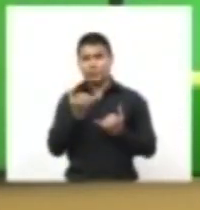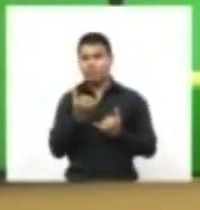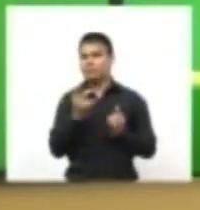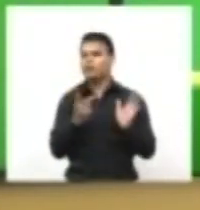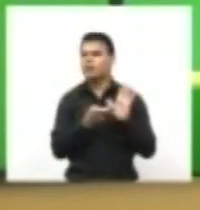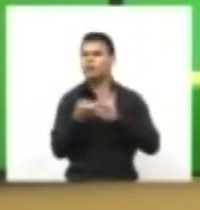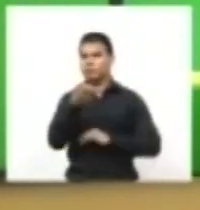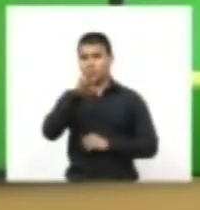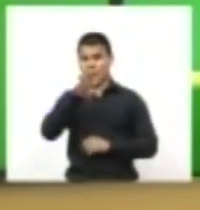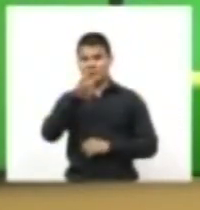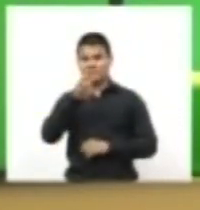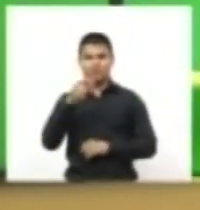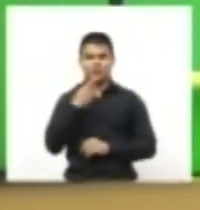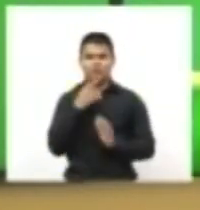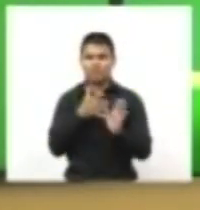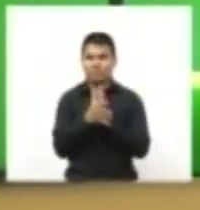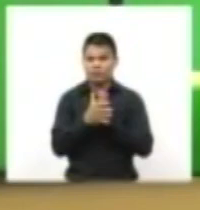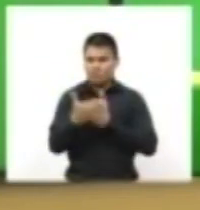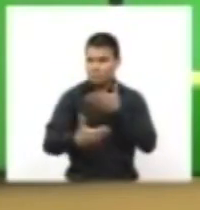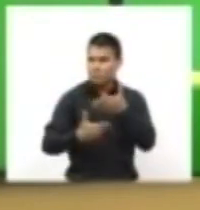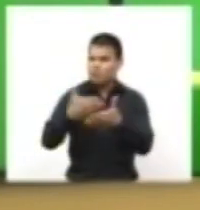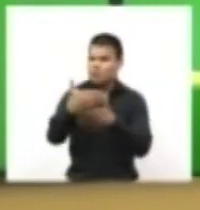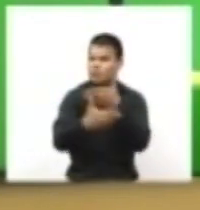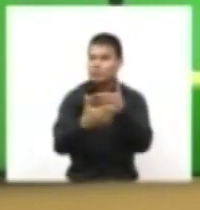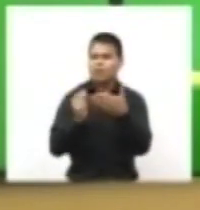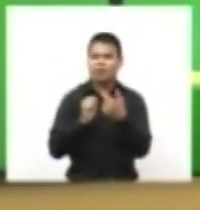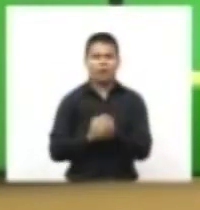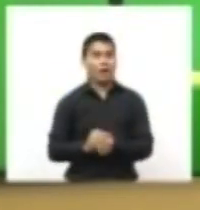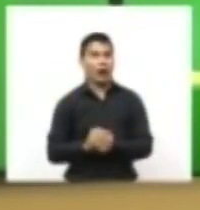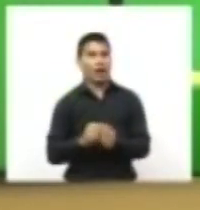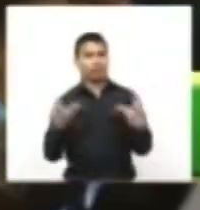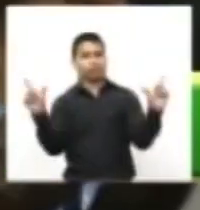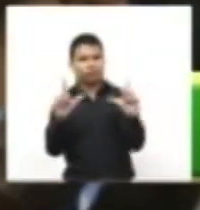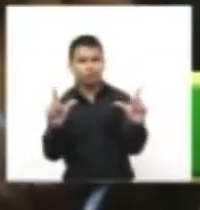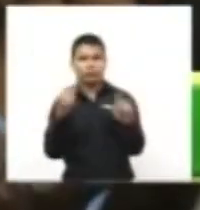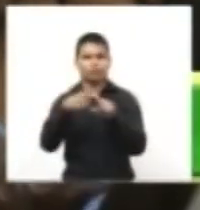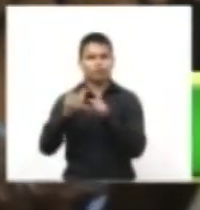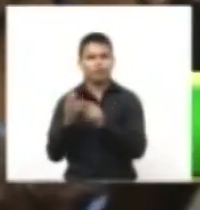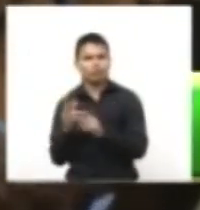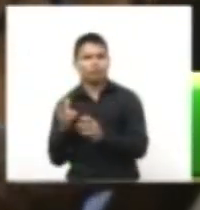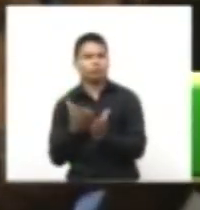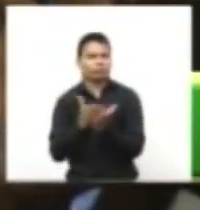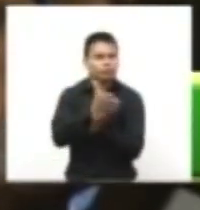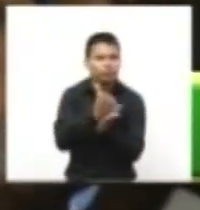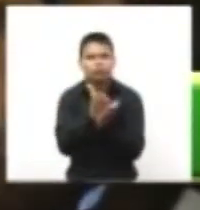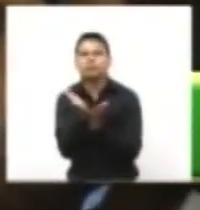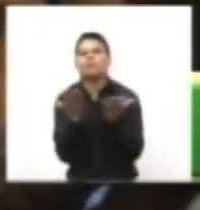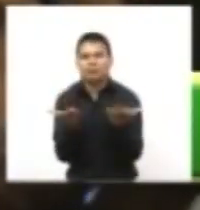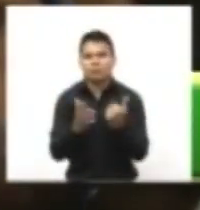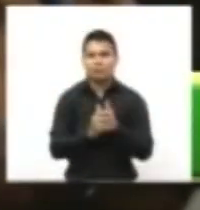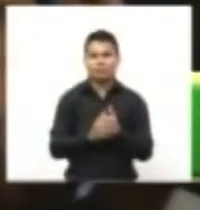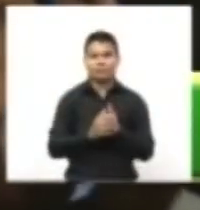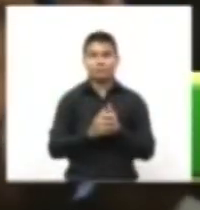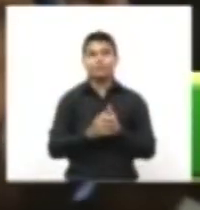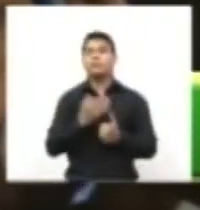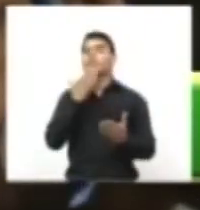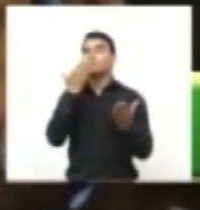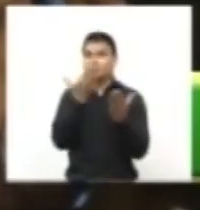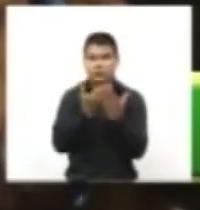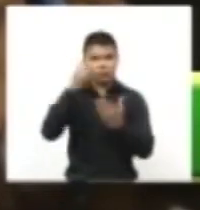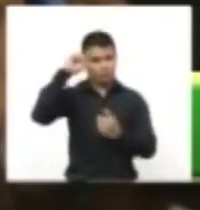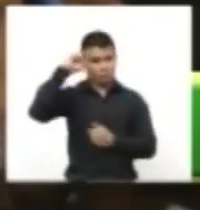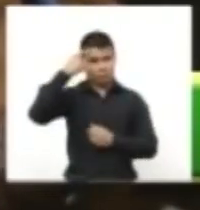2019, en el que la corriente migratoria de la televisión decidirá su nuevo rumbo. Agradecerle especialmente a los gobernadores de